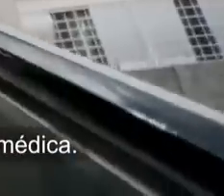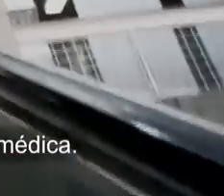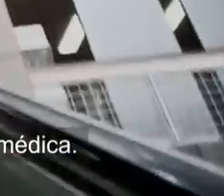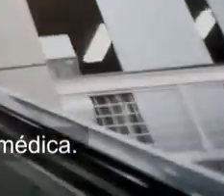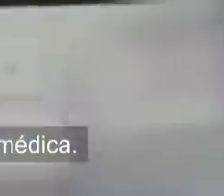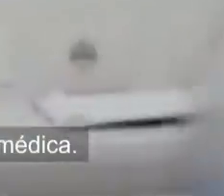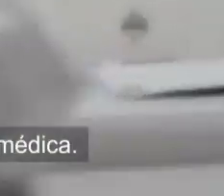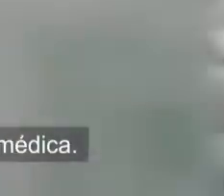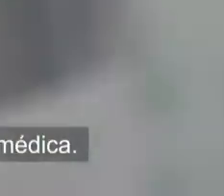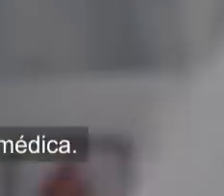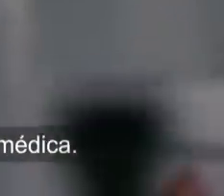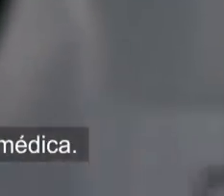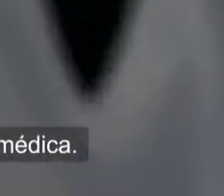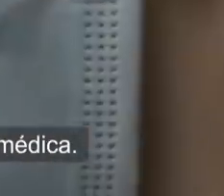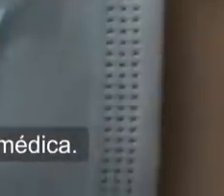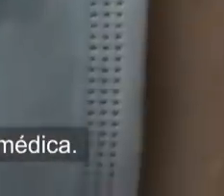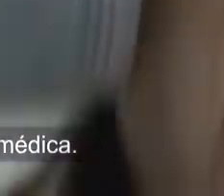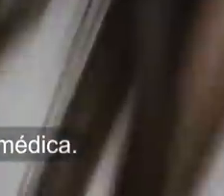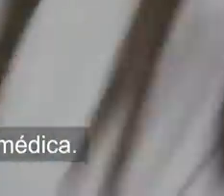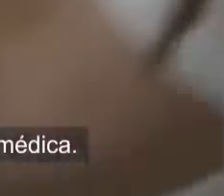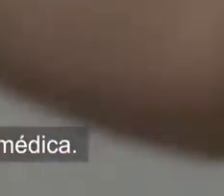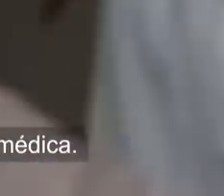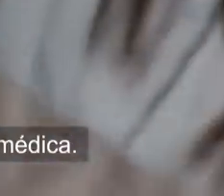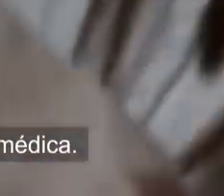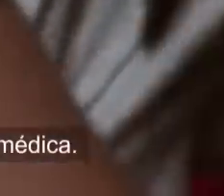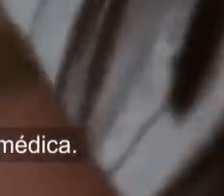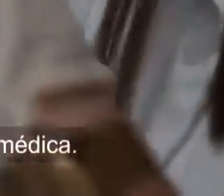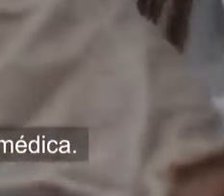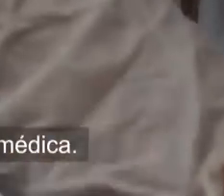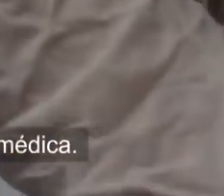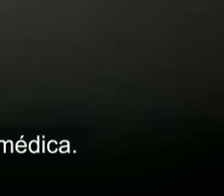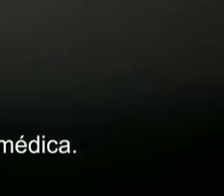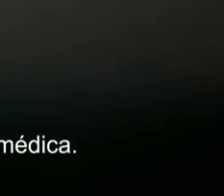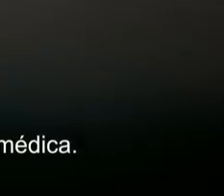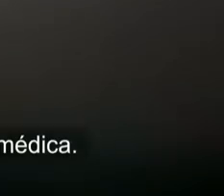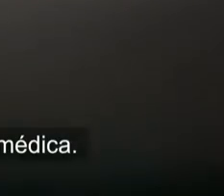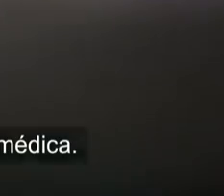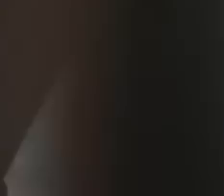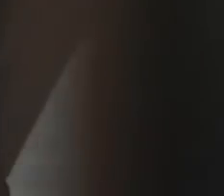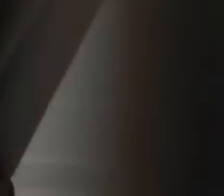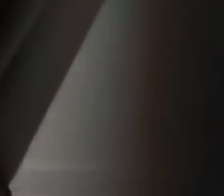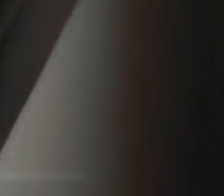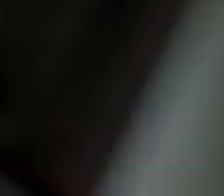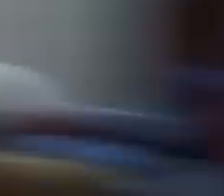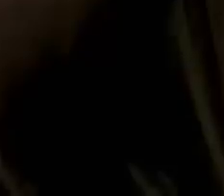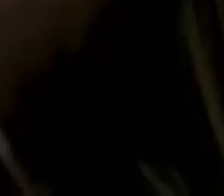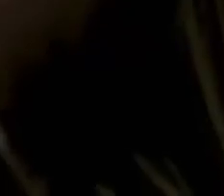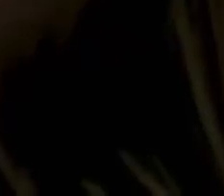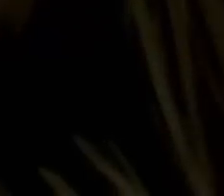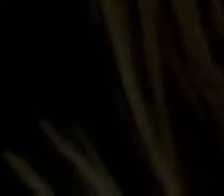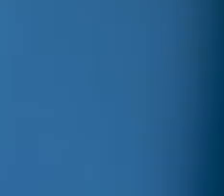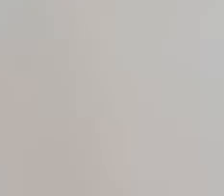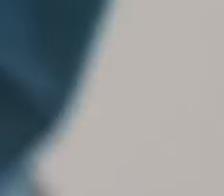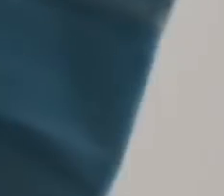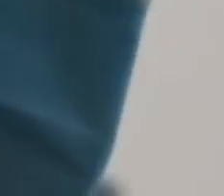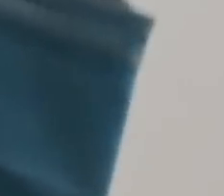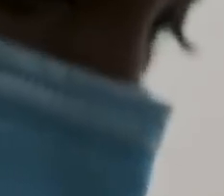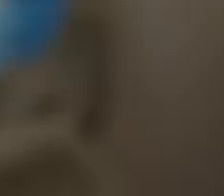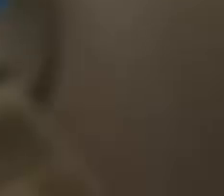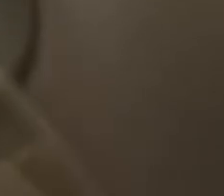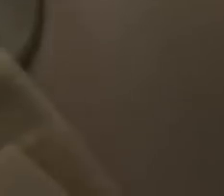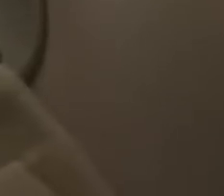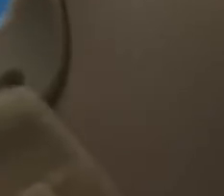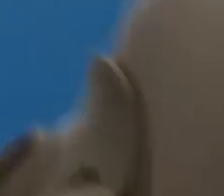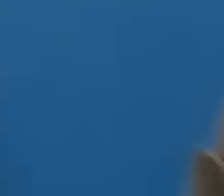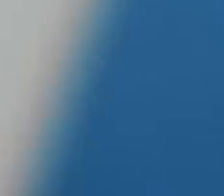infraestructura, el mejor equipo médico y lo último en tecnología médica. Porque hay cosas que no se pueden prever, pero